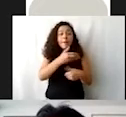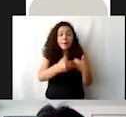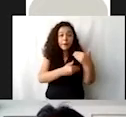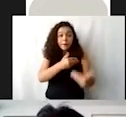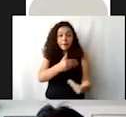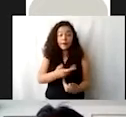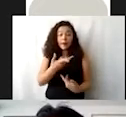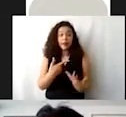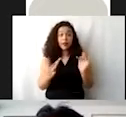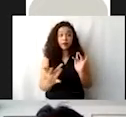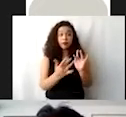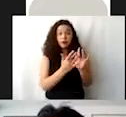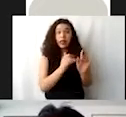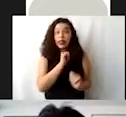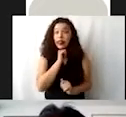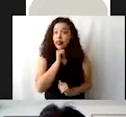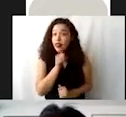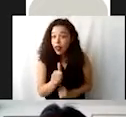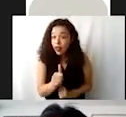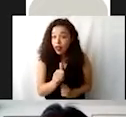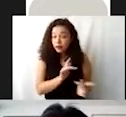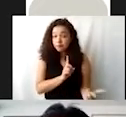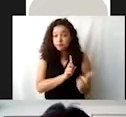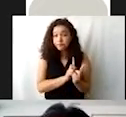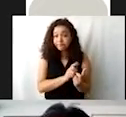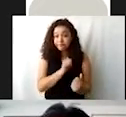encuentre, ¿sí?